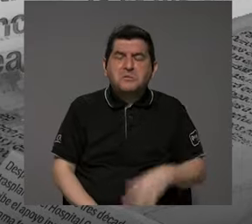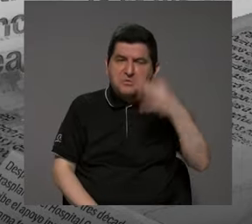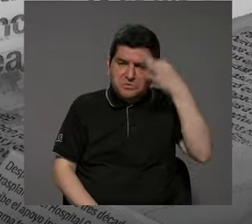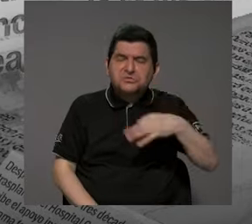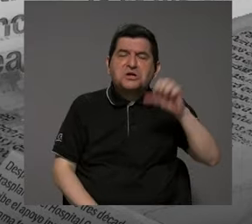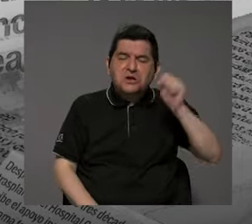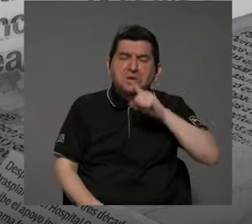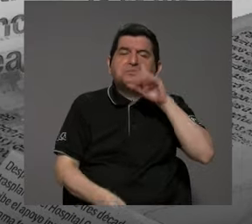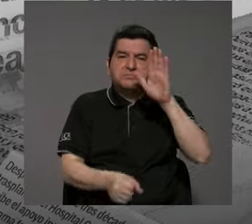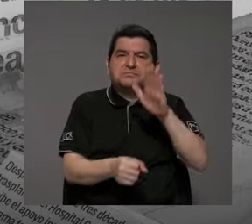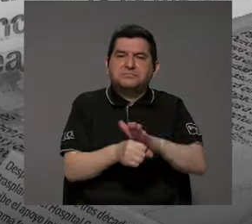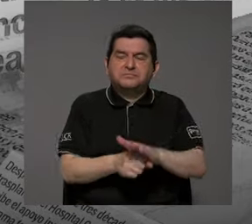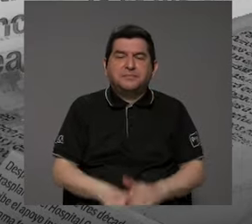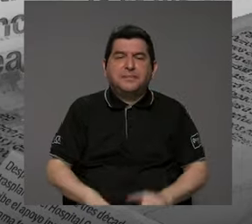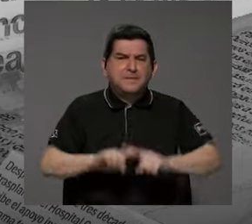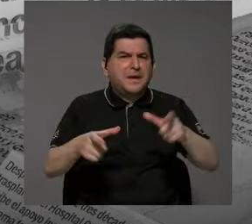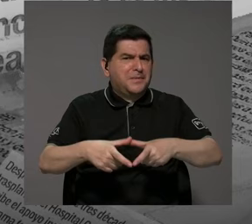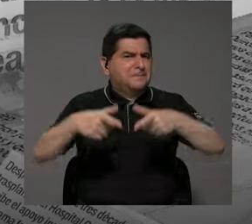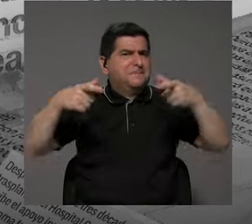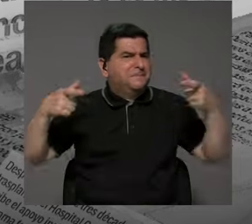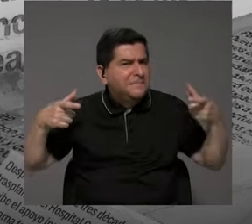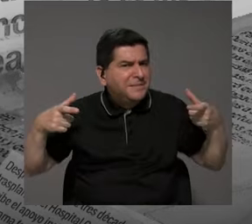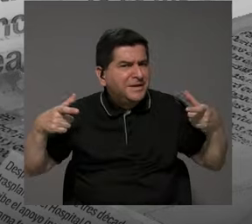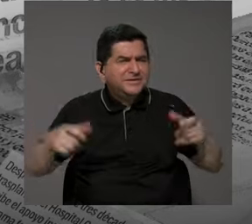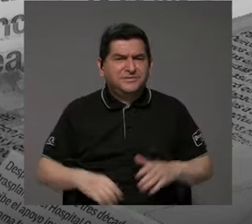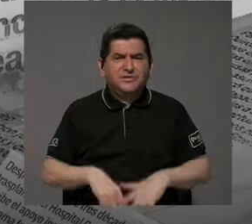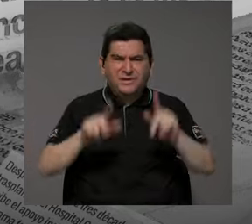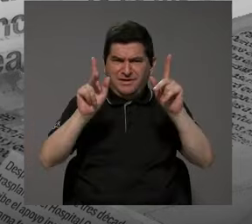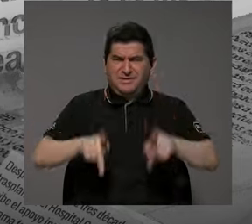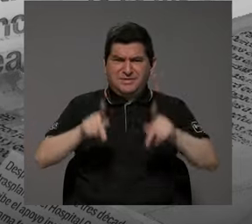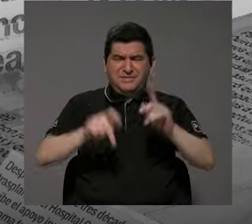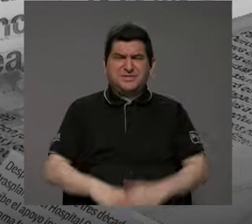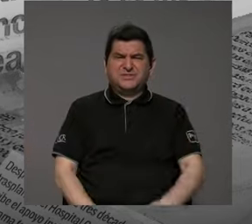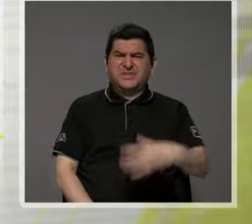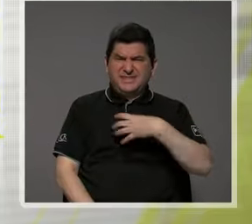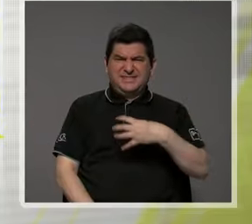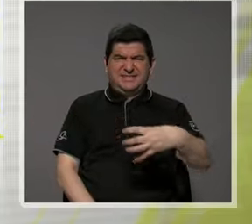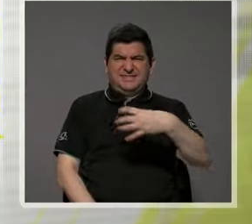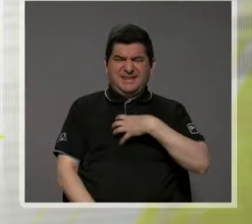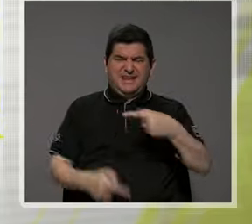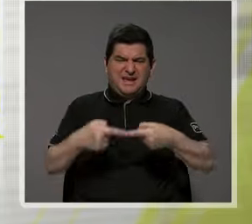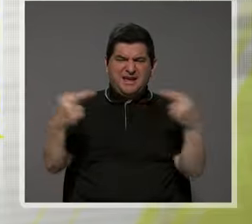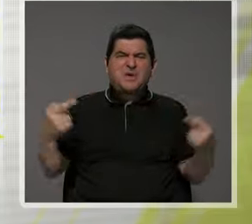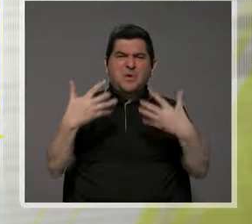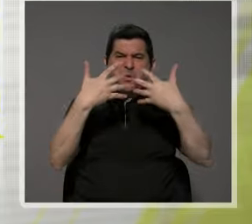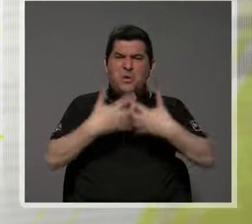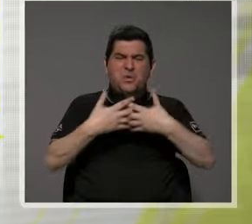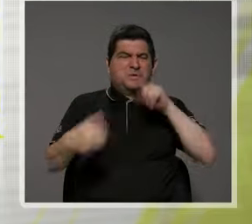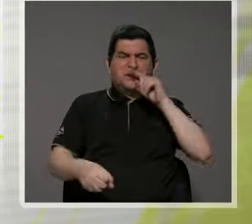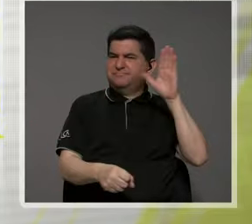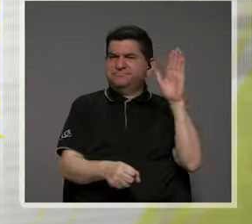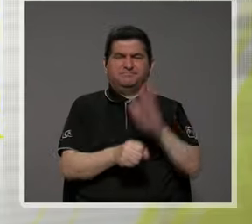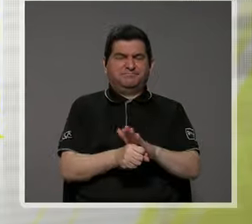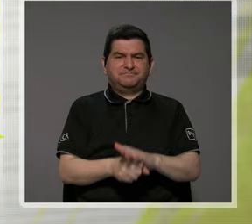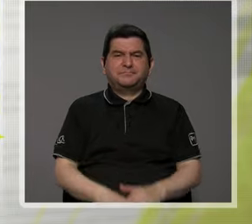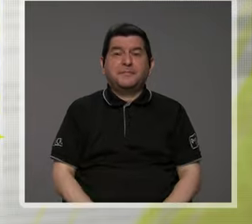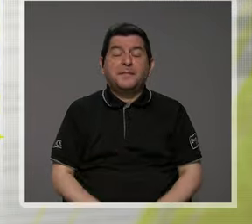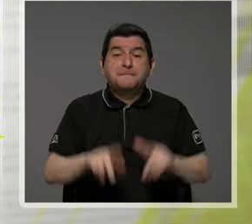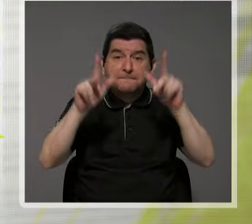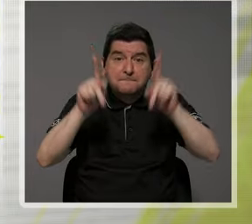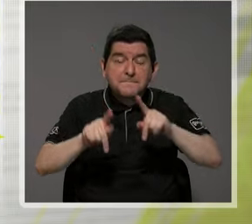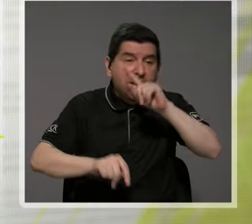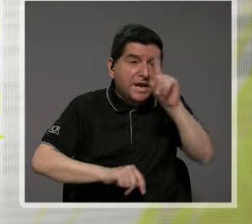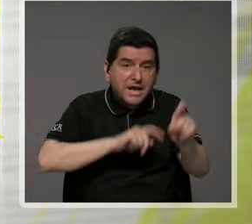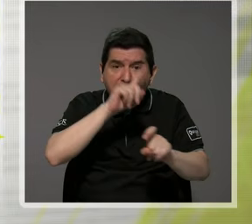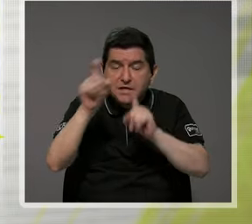sí lo están cumpliendo Pero mayoritariamente hay una queja hacia la empresa que no está cumpliendo de las de las personas